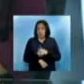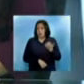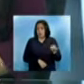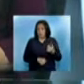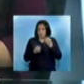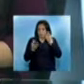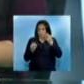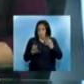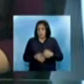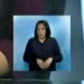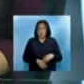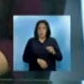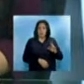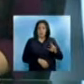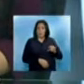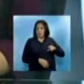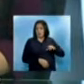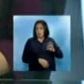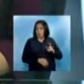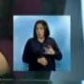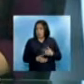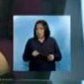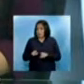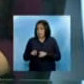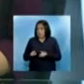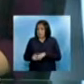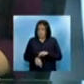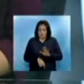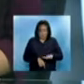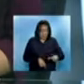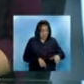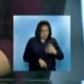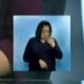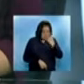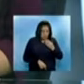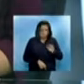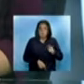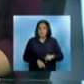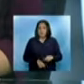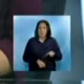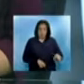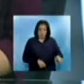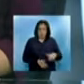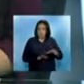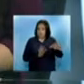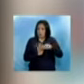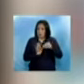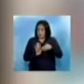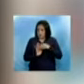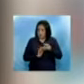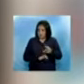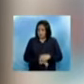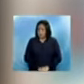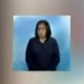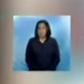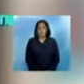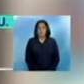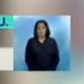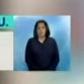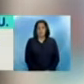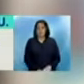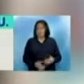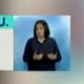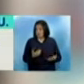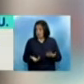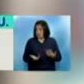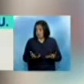nota de la información, porque Rocky Balboa cautiva hasta los más pequeños de la casa y ellos no dudan en imitarlo. Puede